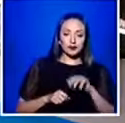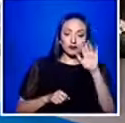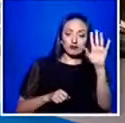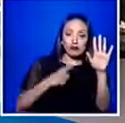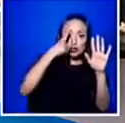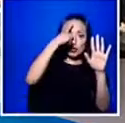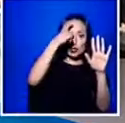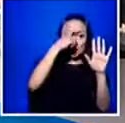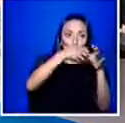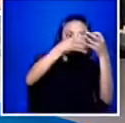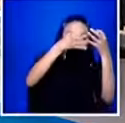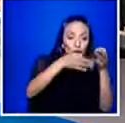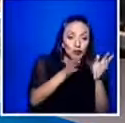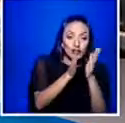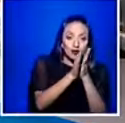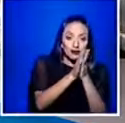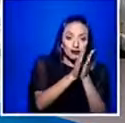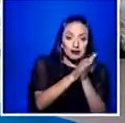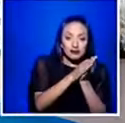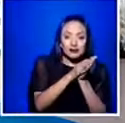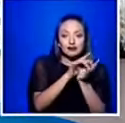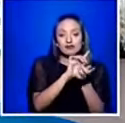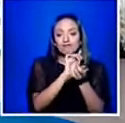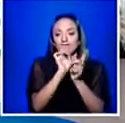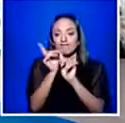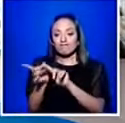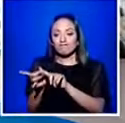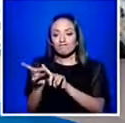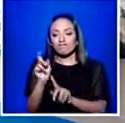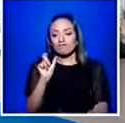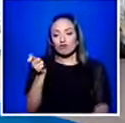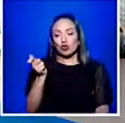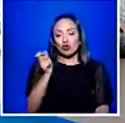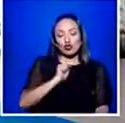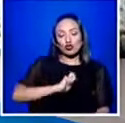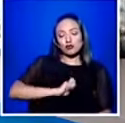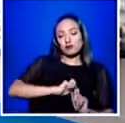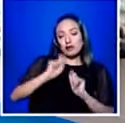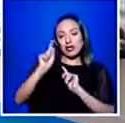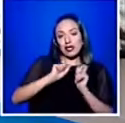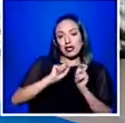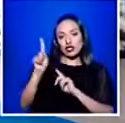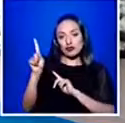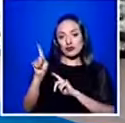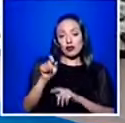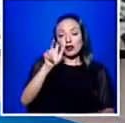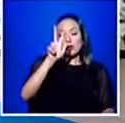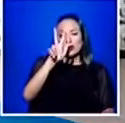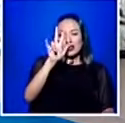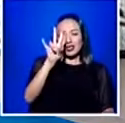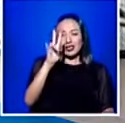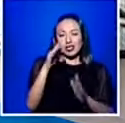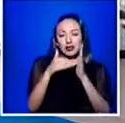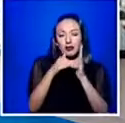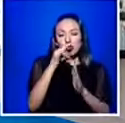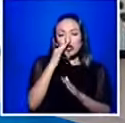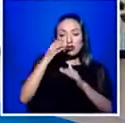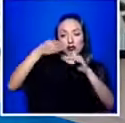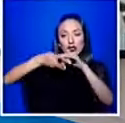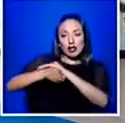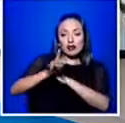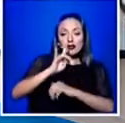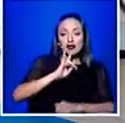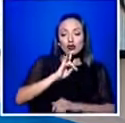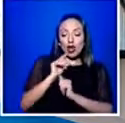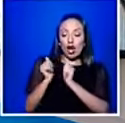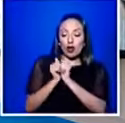sueños y pueden estudiar, otros son obligados incluso a migrar. Unos 37.000 niños han ingresado a Estados Unidos sin